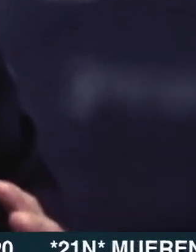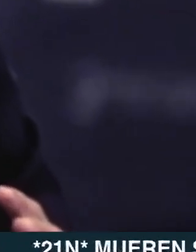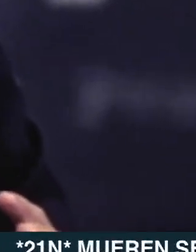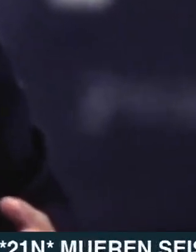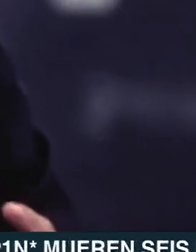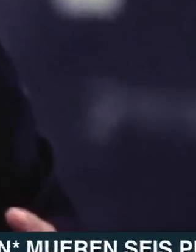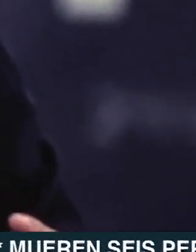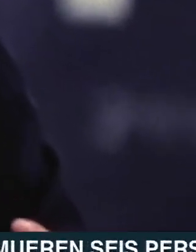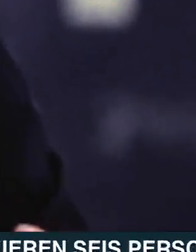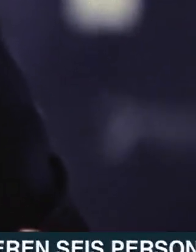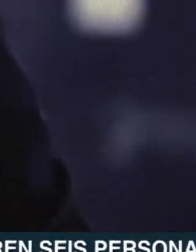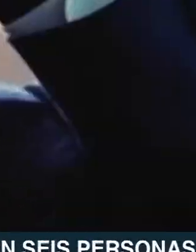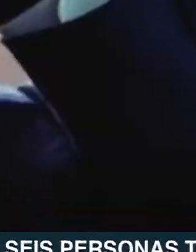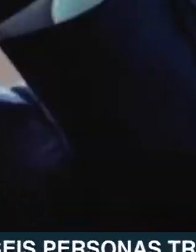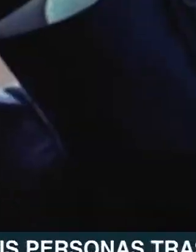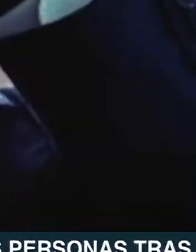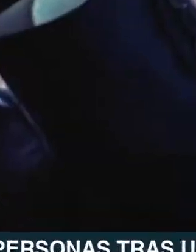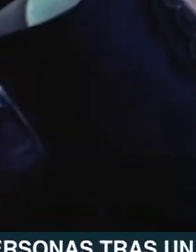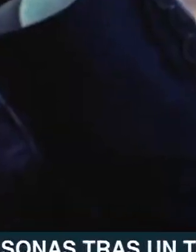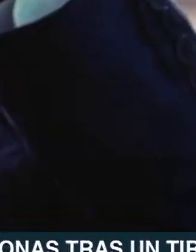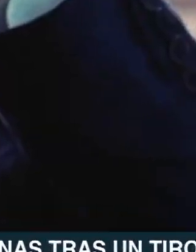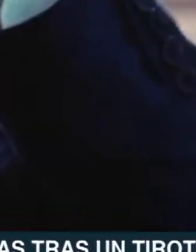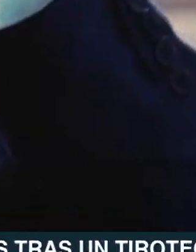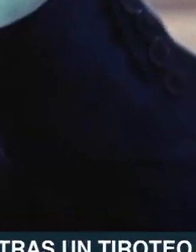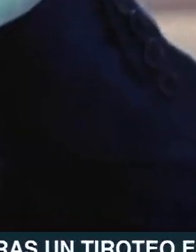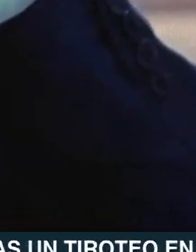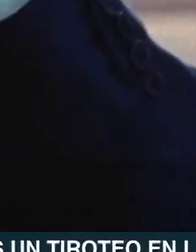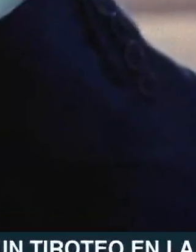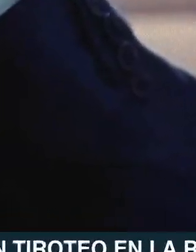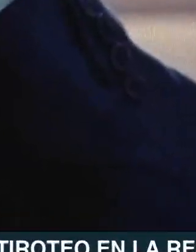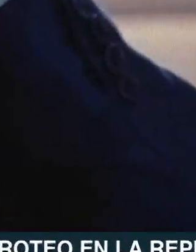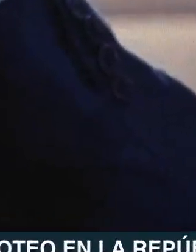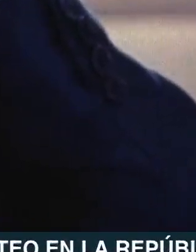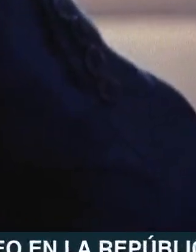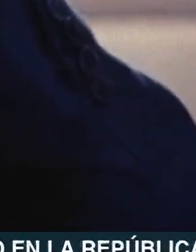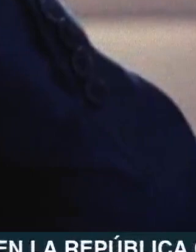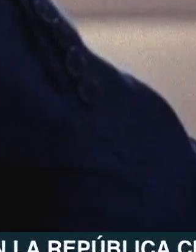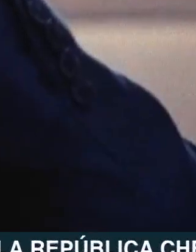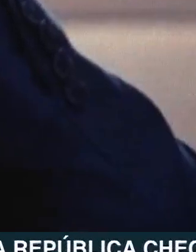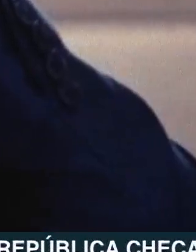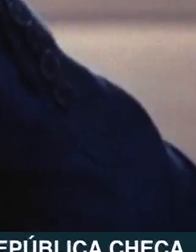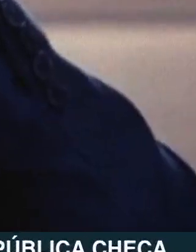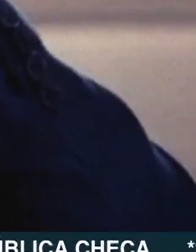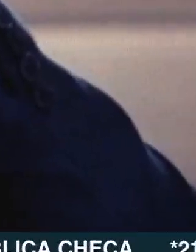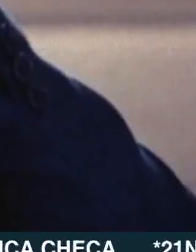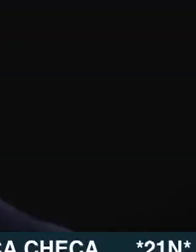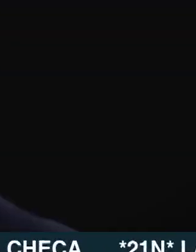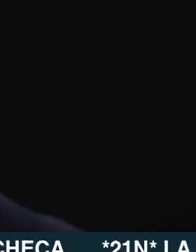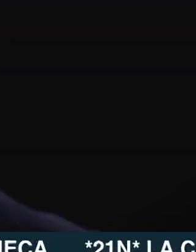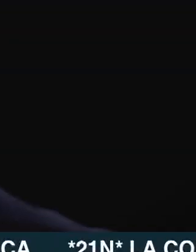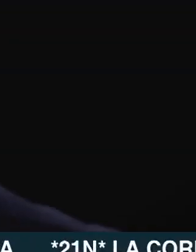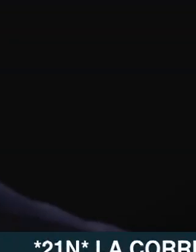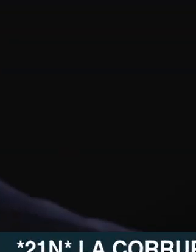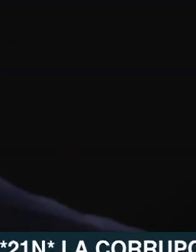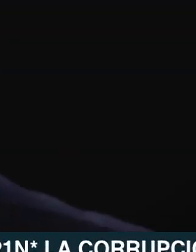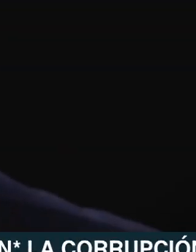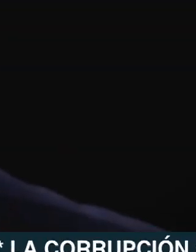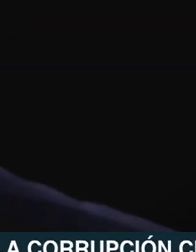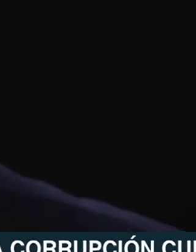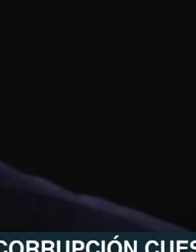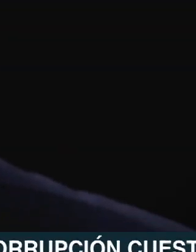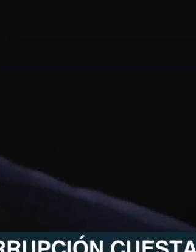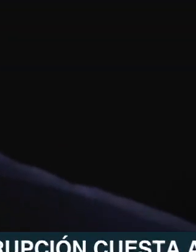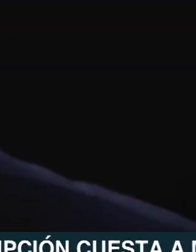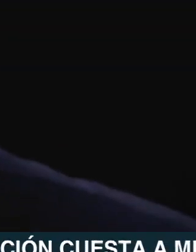Pues a juzgar de los hechos, que eso es lo que a nosotros nos corresponde al analizar